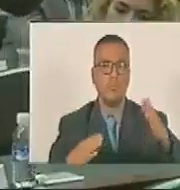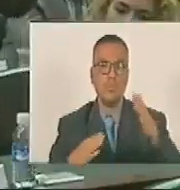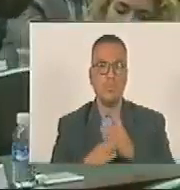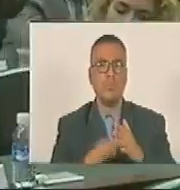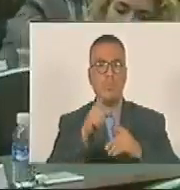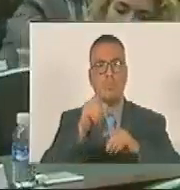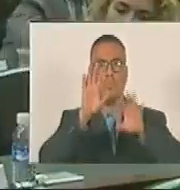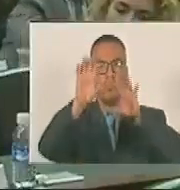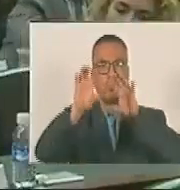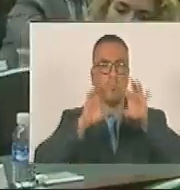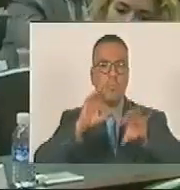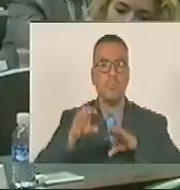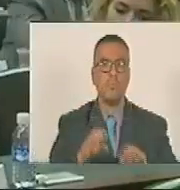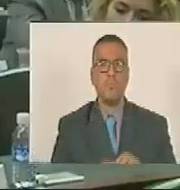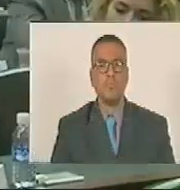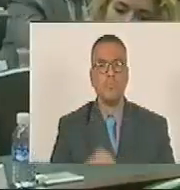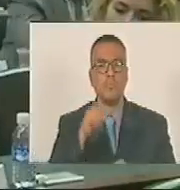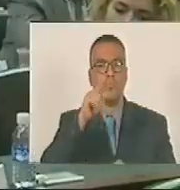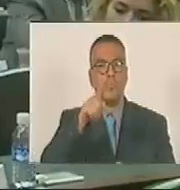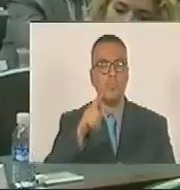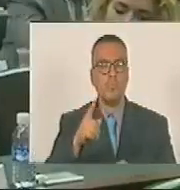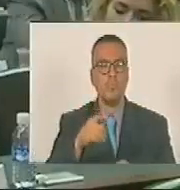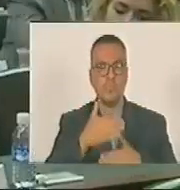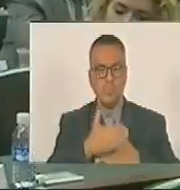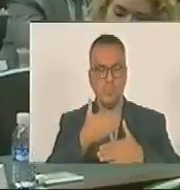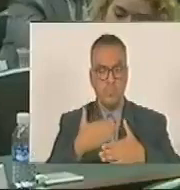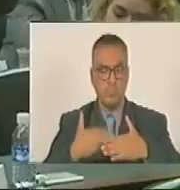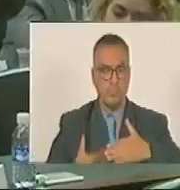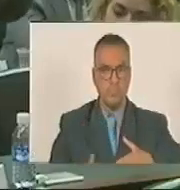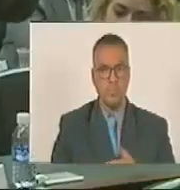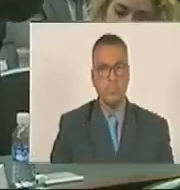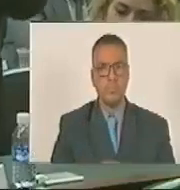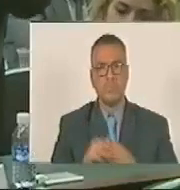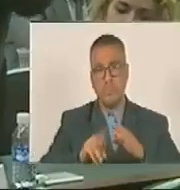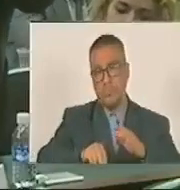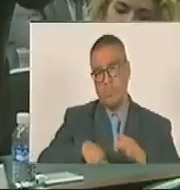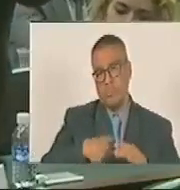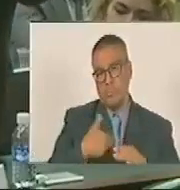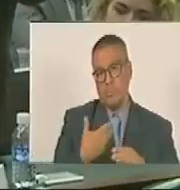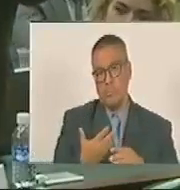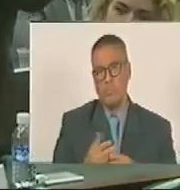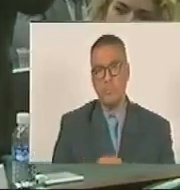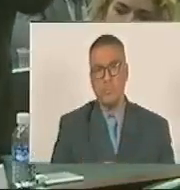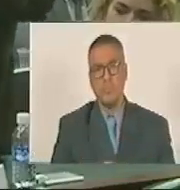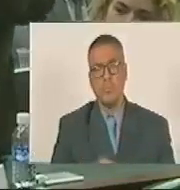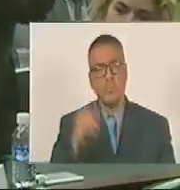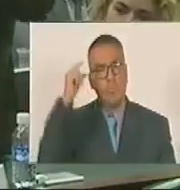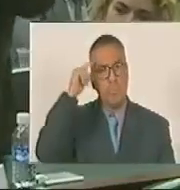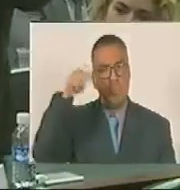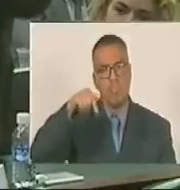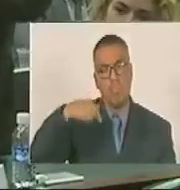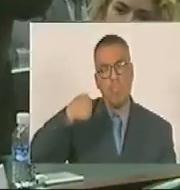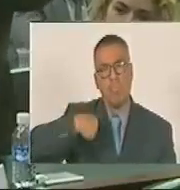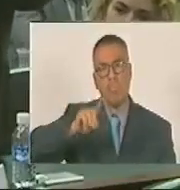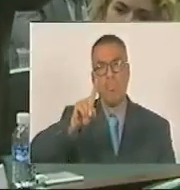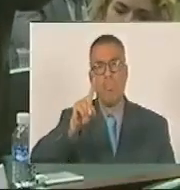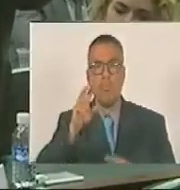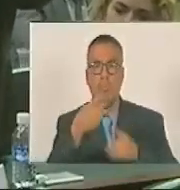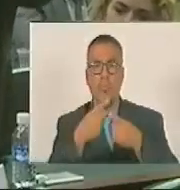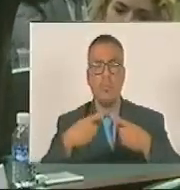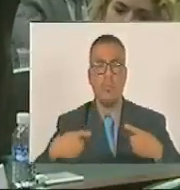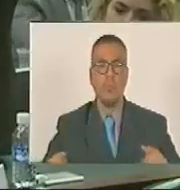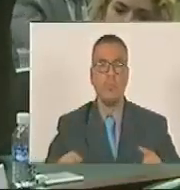a los países están en retroceso. La posibilidad que hoy tiene la